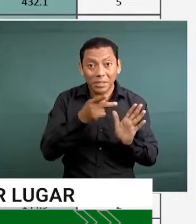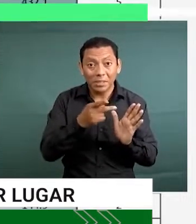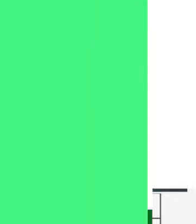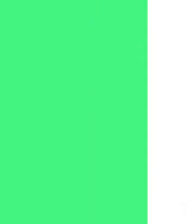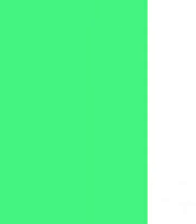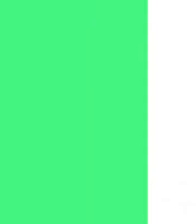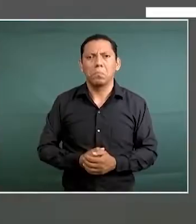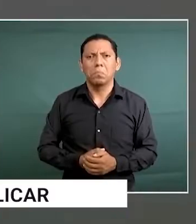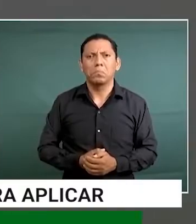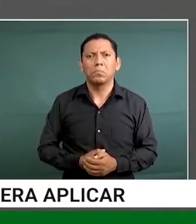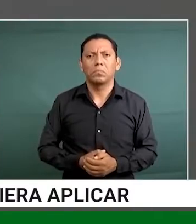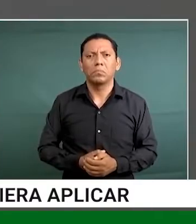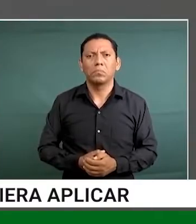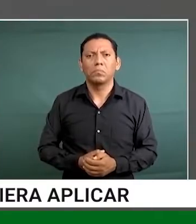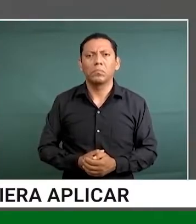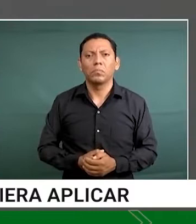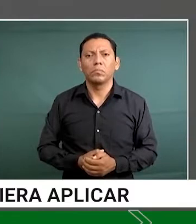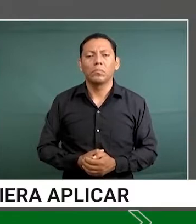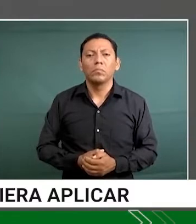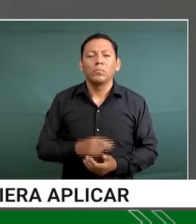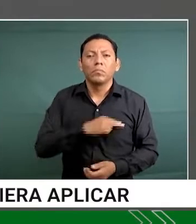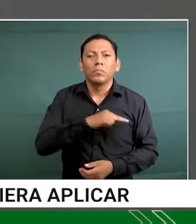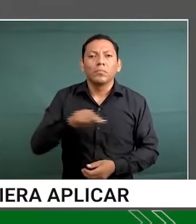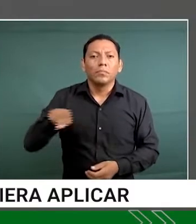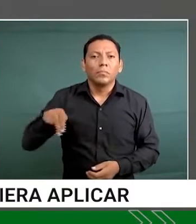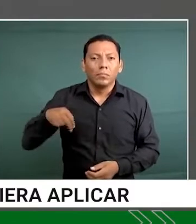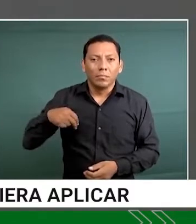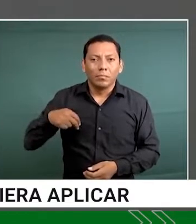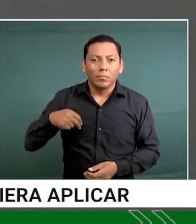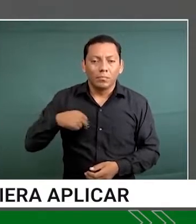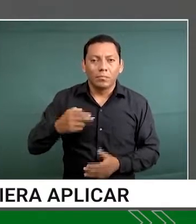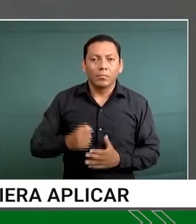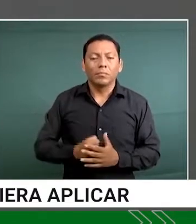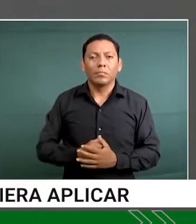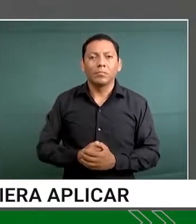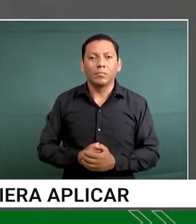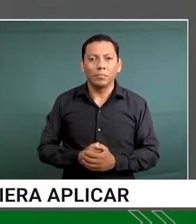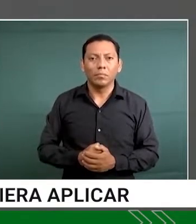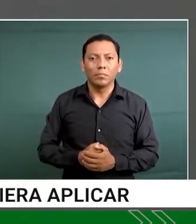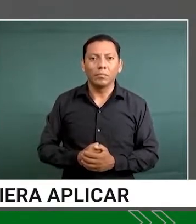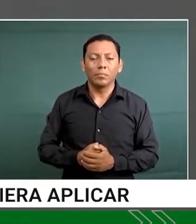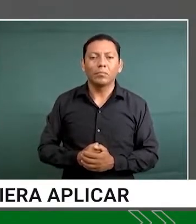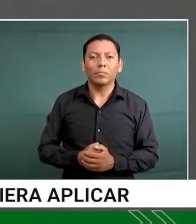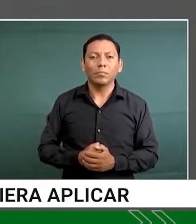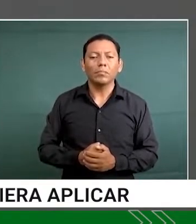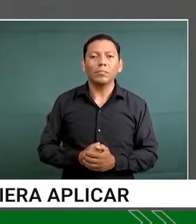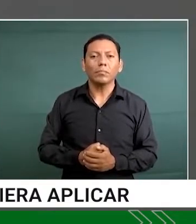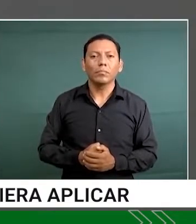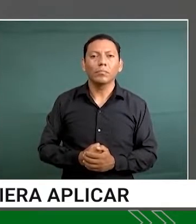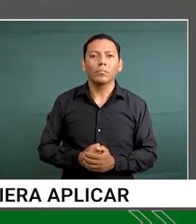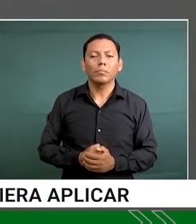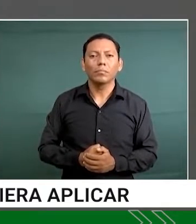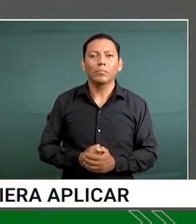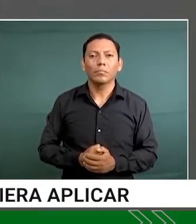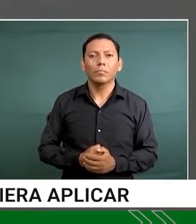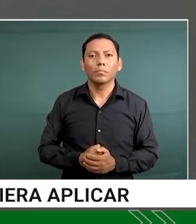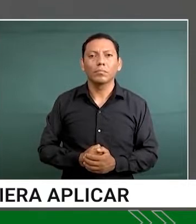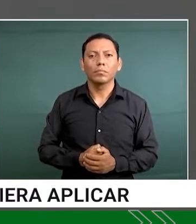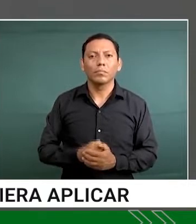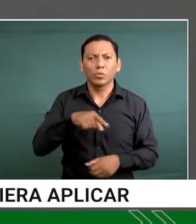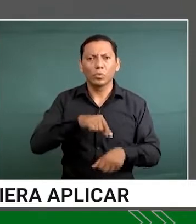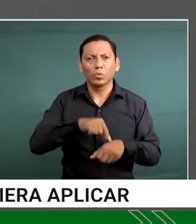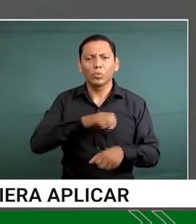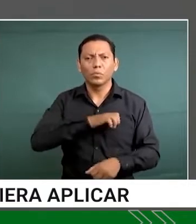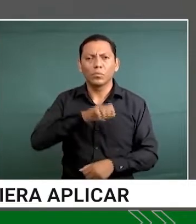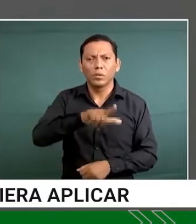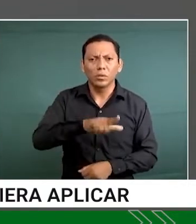otros. López Obrador dijo que ahora que se están retomando las actividades productivas, quien quiera aplicar pruebas rápidas de COVID lo podrá